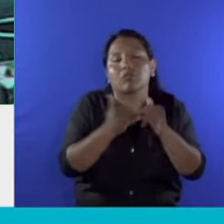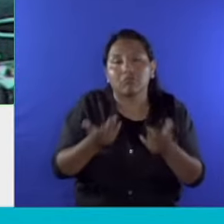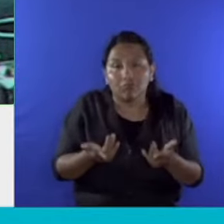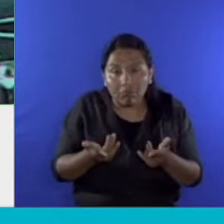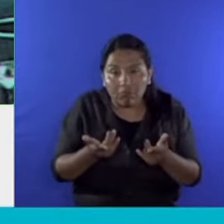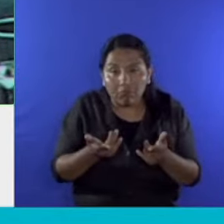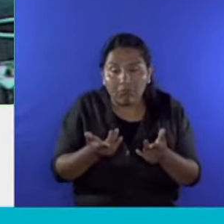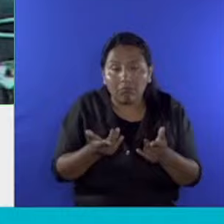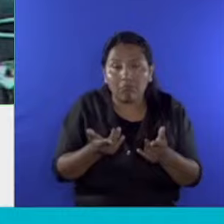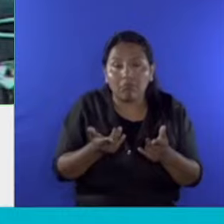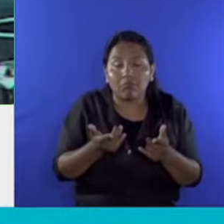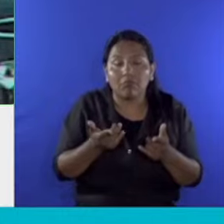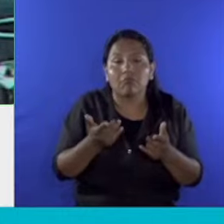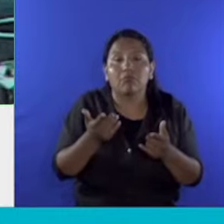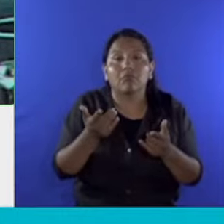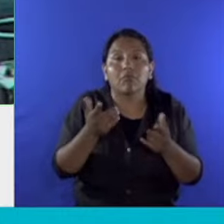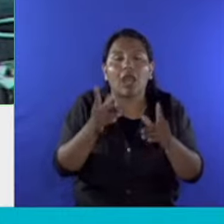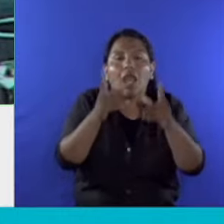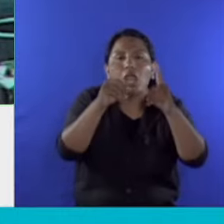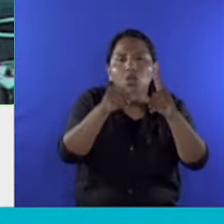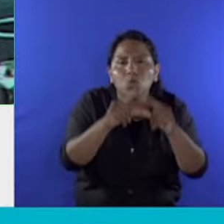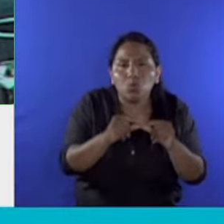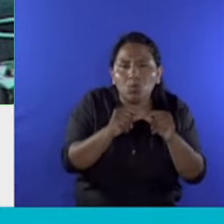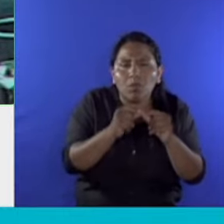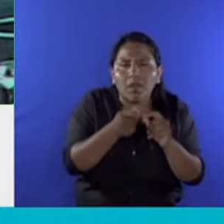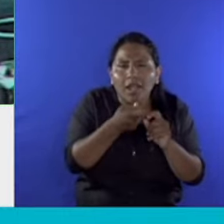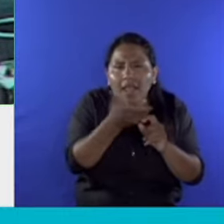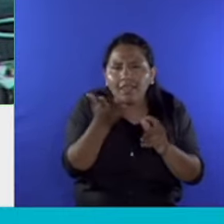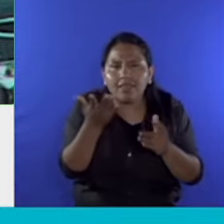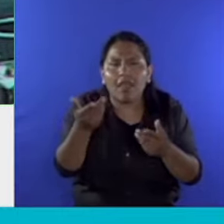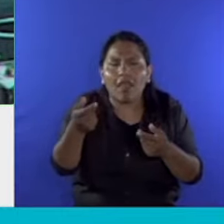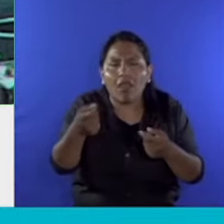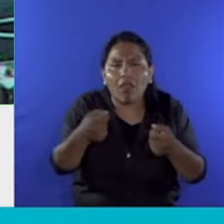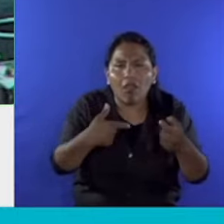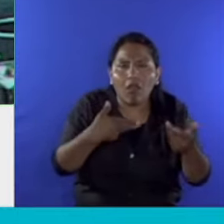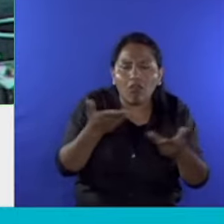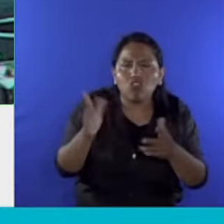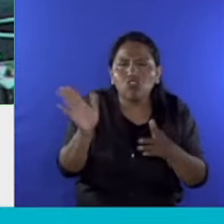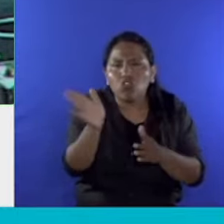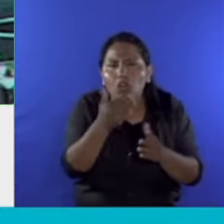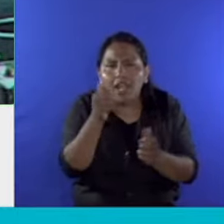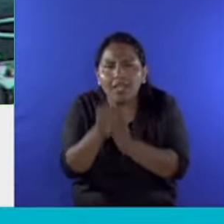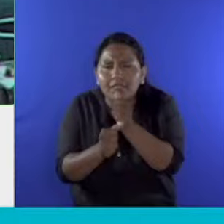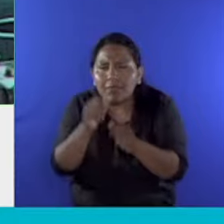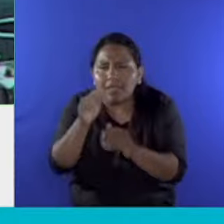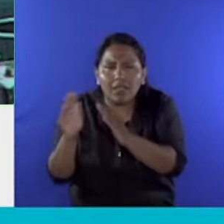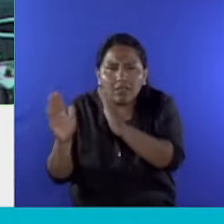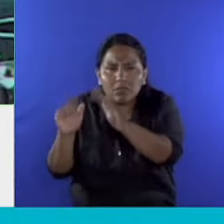libre concurrencia de los oferentes? ¿Todas las empresas son iguales?